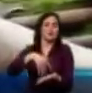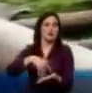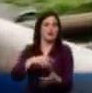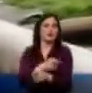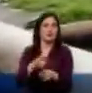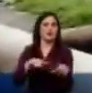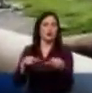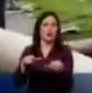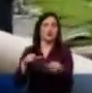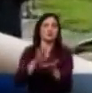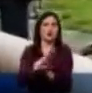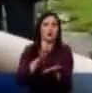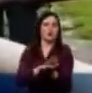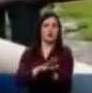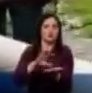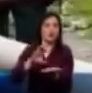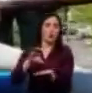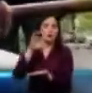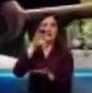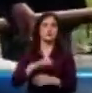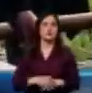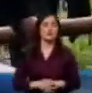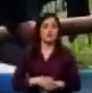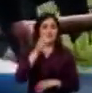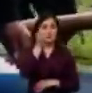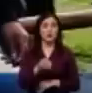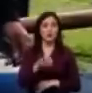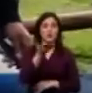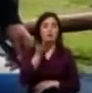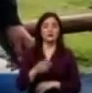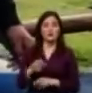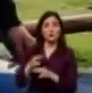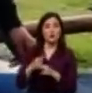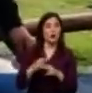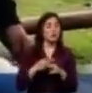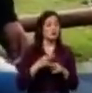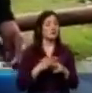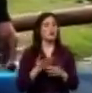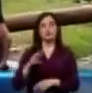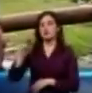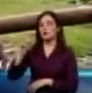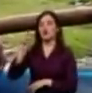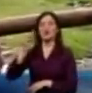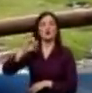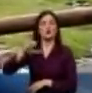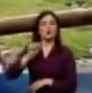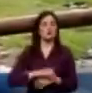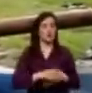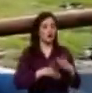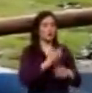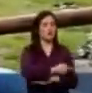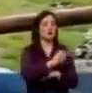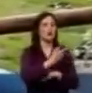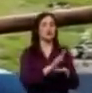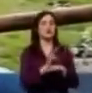los diferentes planteles educativos. Vecina, buenos días. Le ayudamos a pasar. ¿Cuál es su nombre? Maruja. ¿Todos los días utiliza eso? Todos los días. ¿De